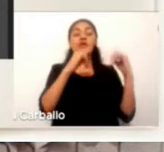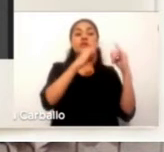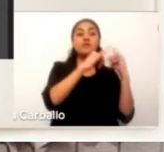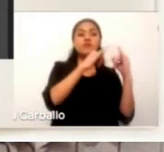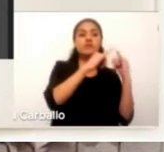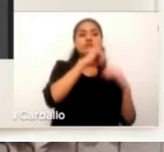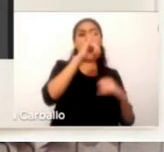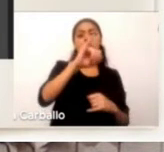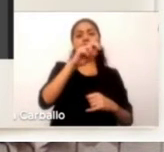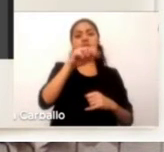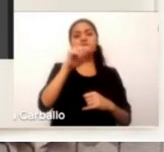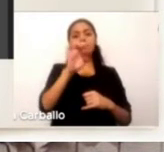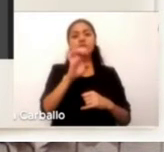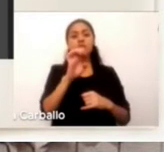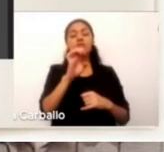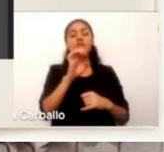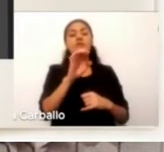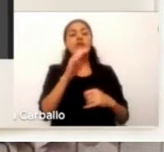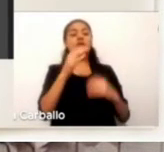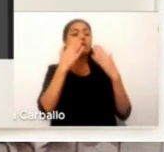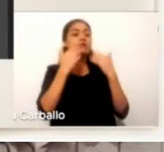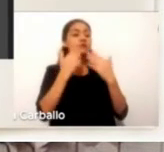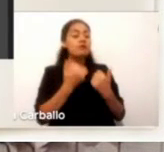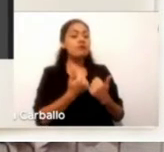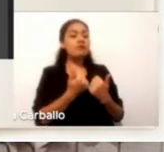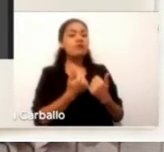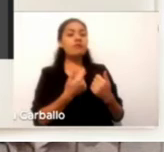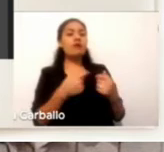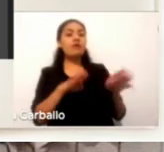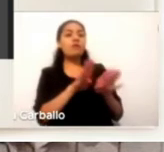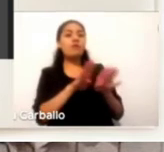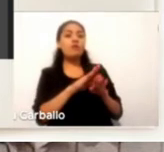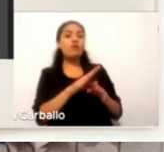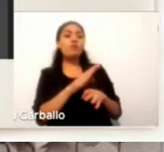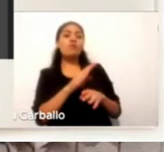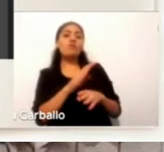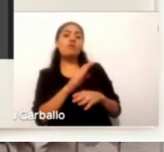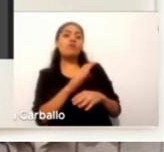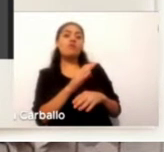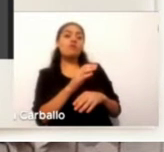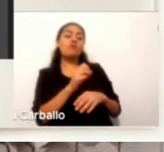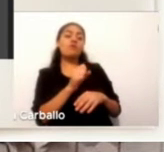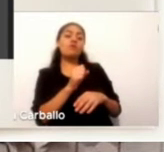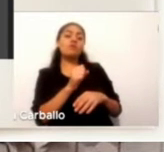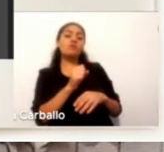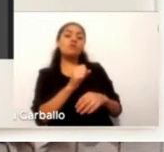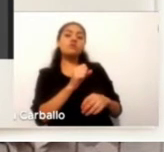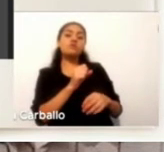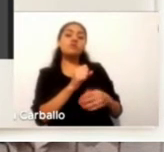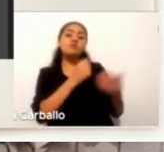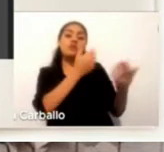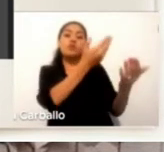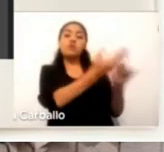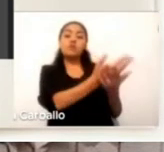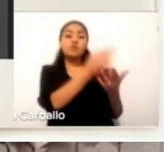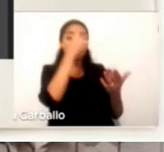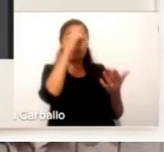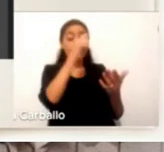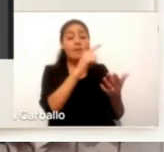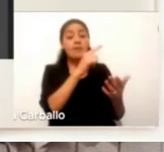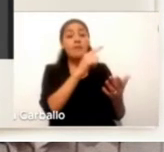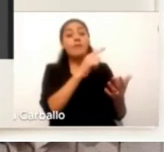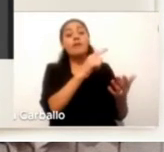Estatal Electoral no otorgara diversas solicitudes de medidas cautelares en los procedimientos administrativos sancionadores